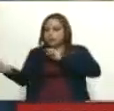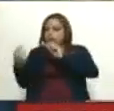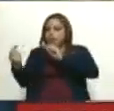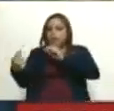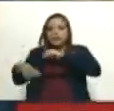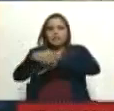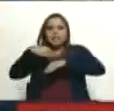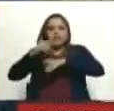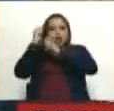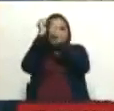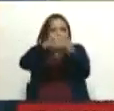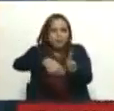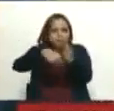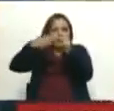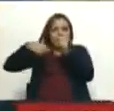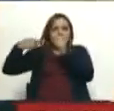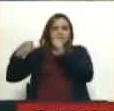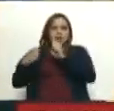de Pesca,